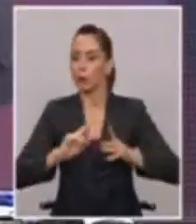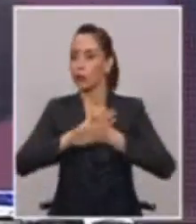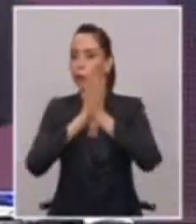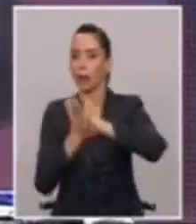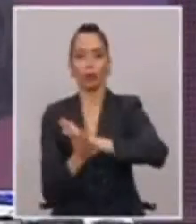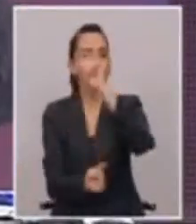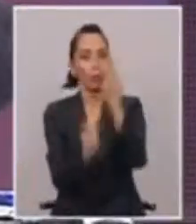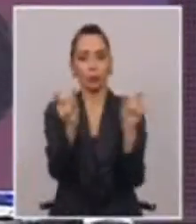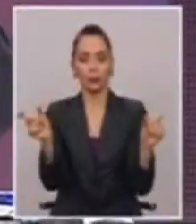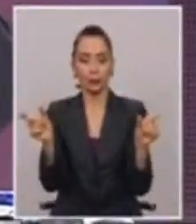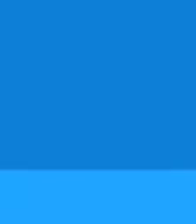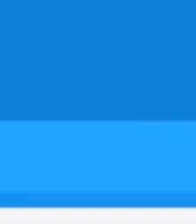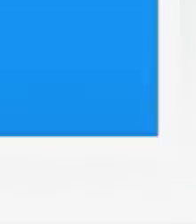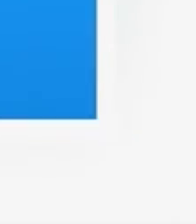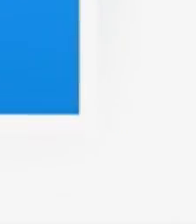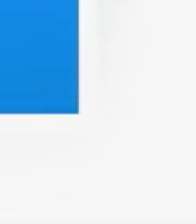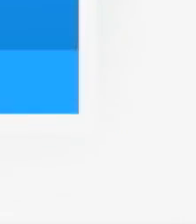presidencia en chile